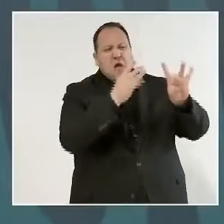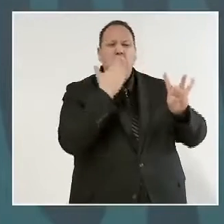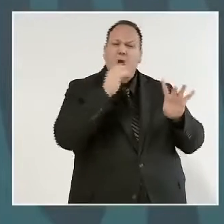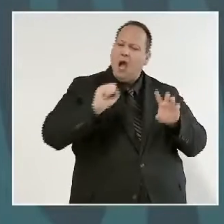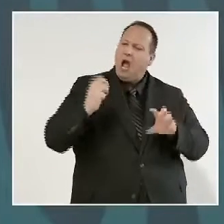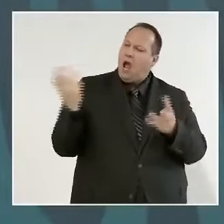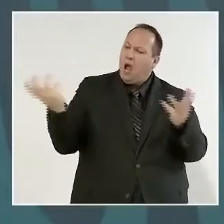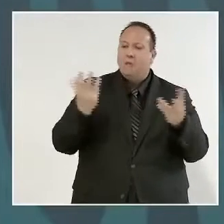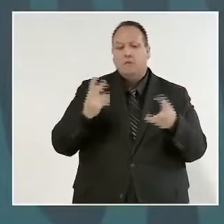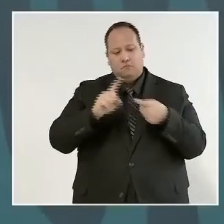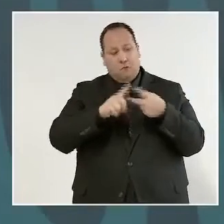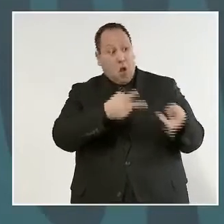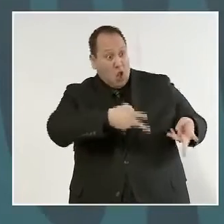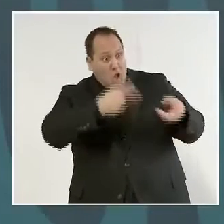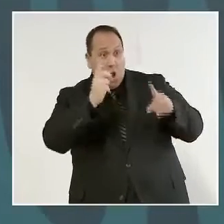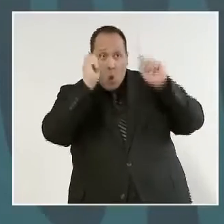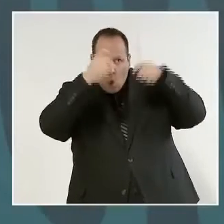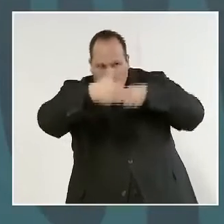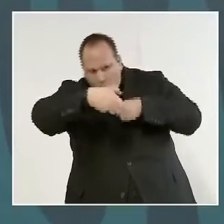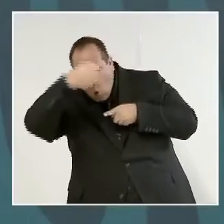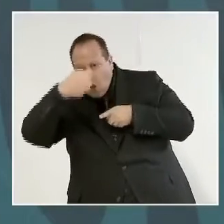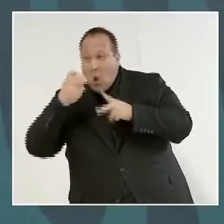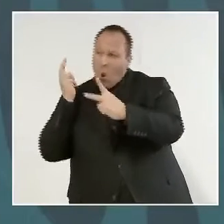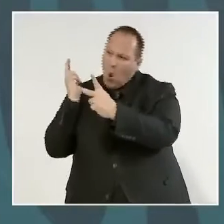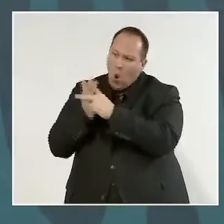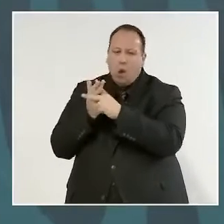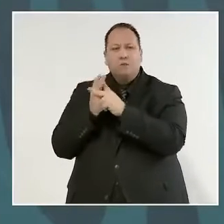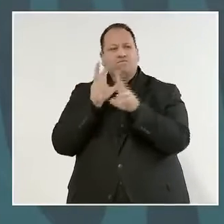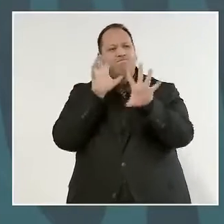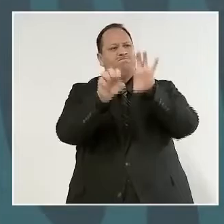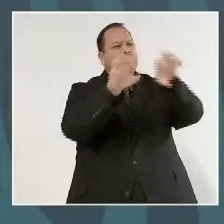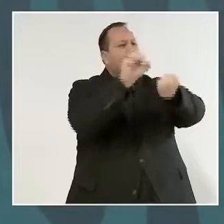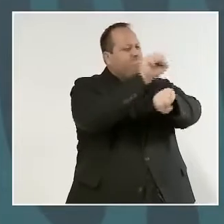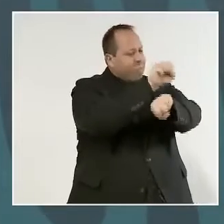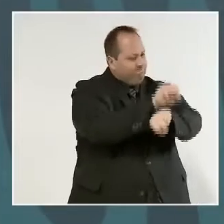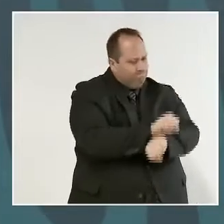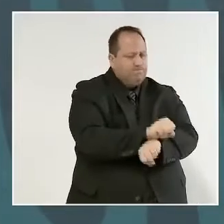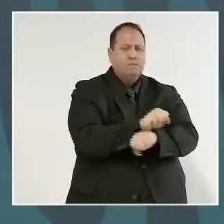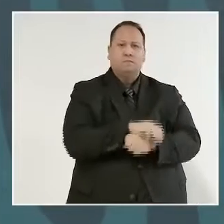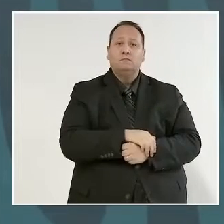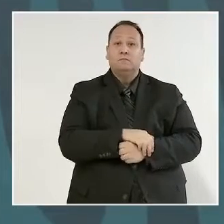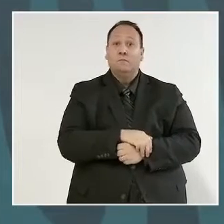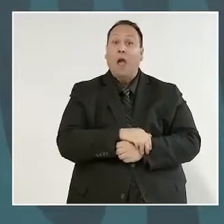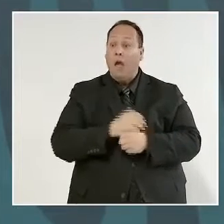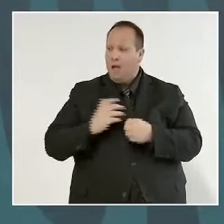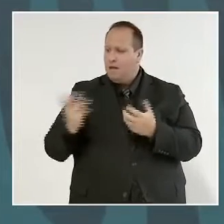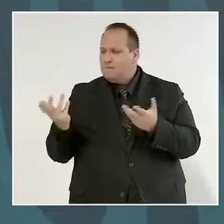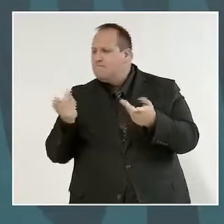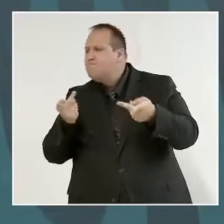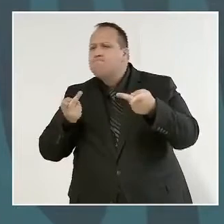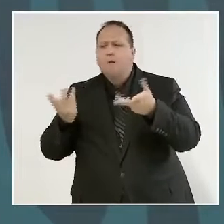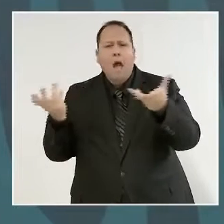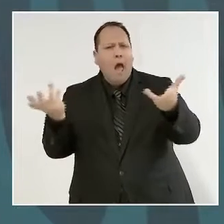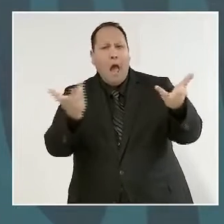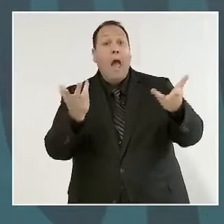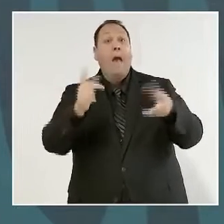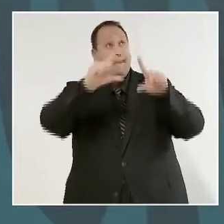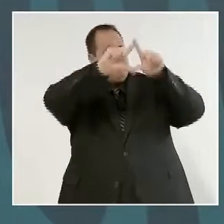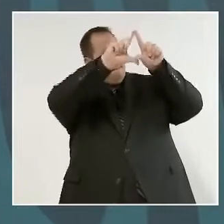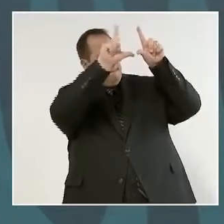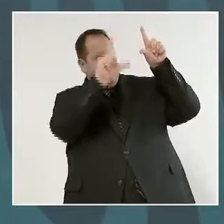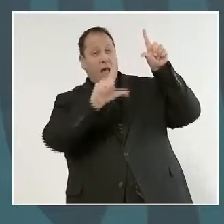ilícitos como robo, secuestro y homicidio. Como parte de esta estrategia, el país cuenta con